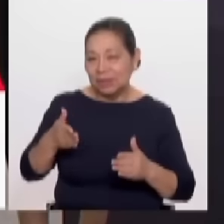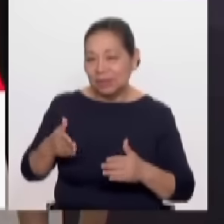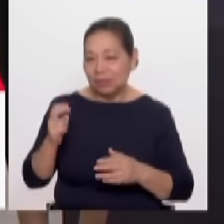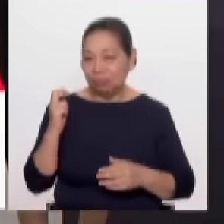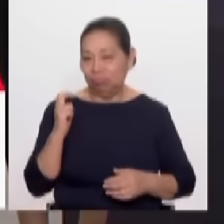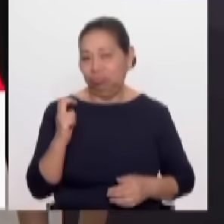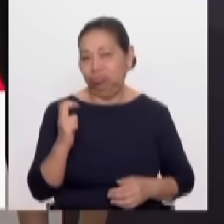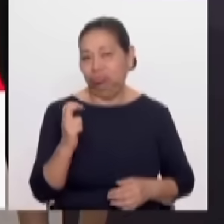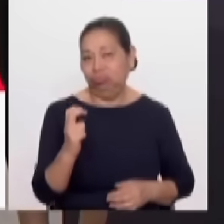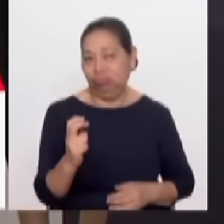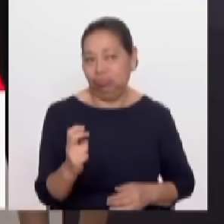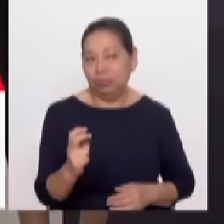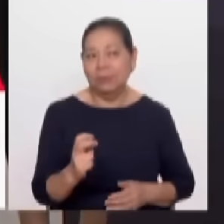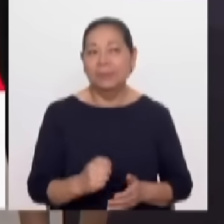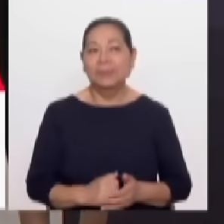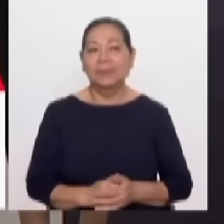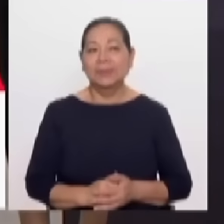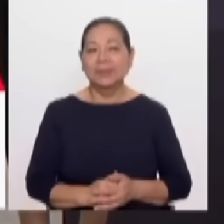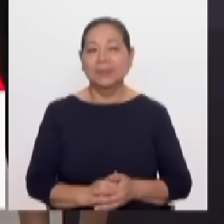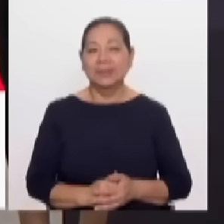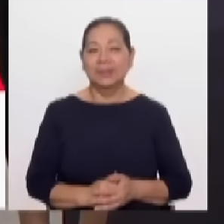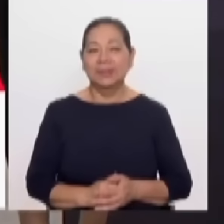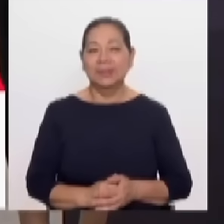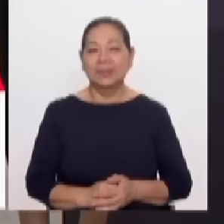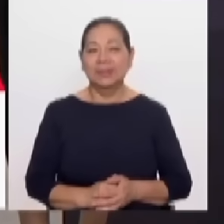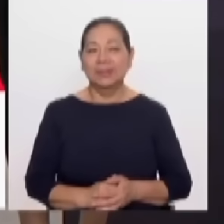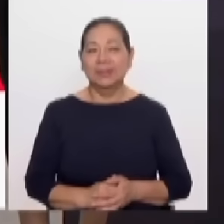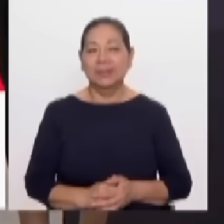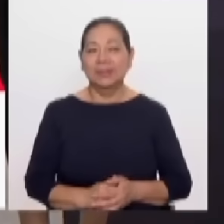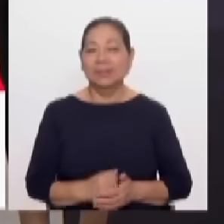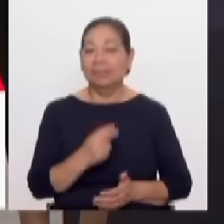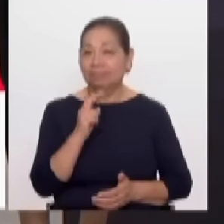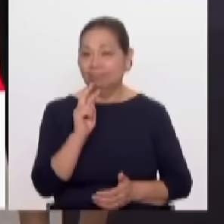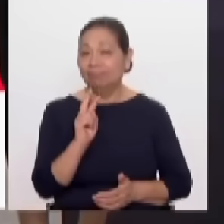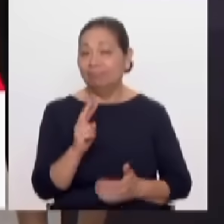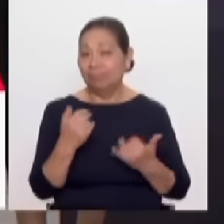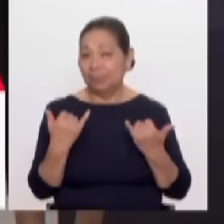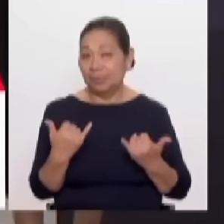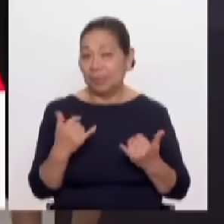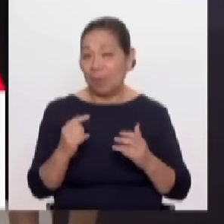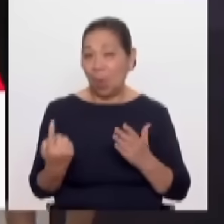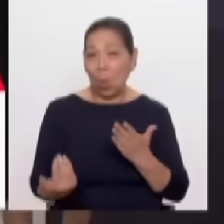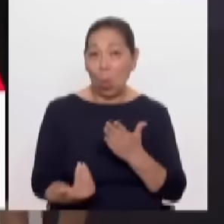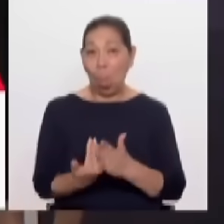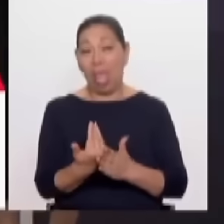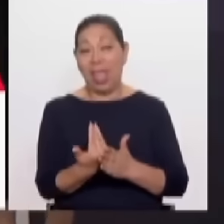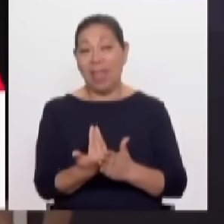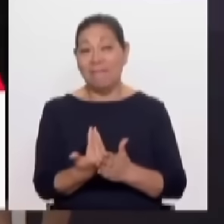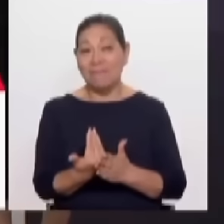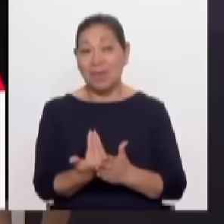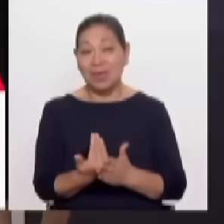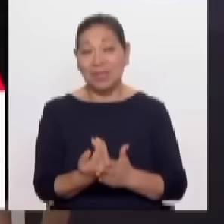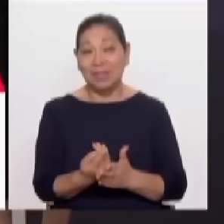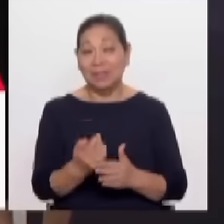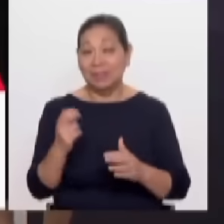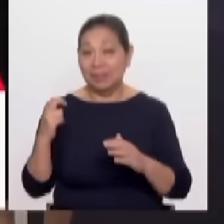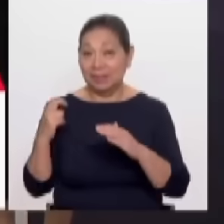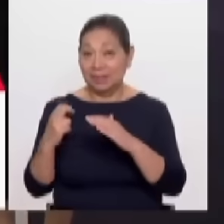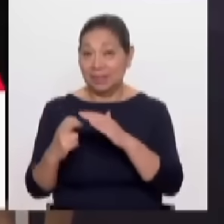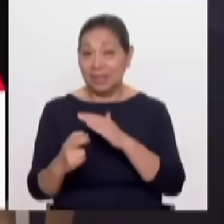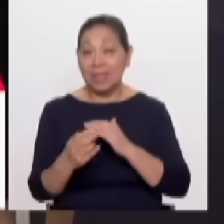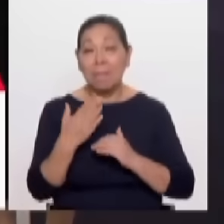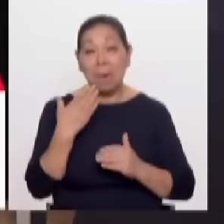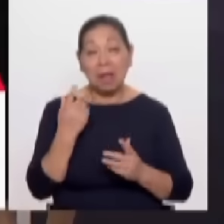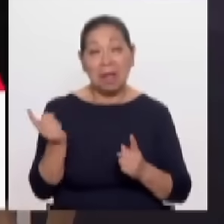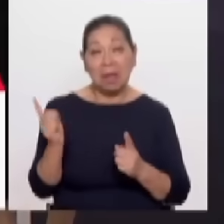servicio. El sistema del metropolitano. Debemos precisar que hoy se inicia la marcha blanca que